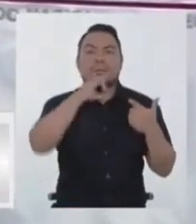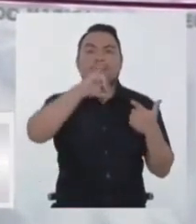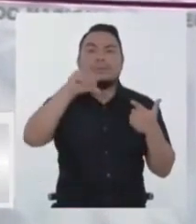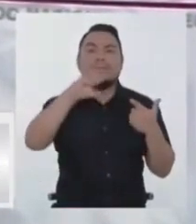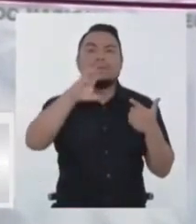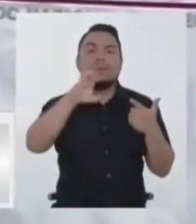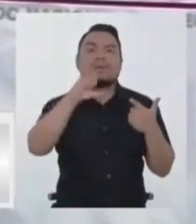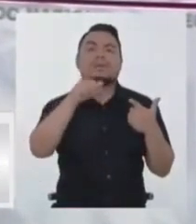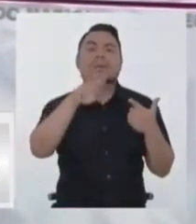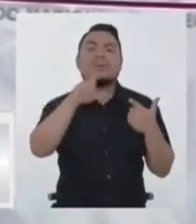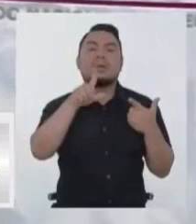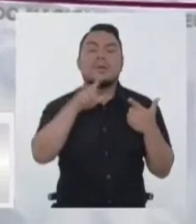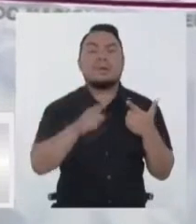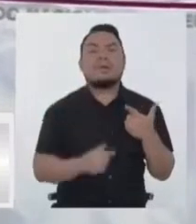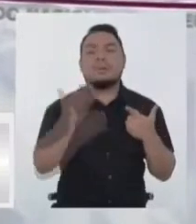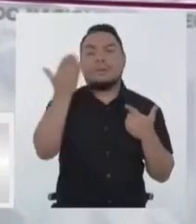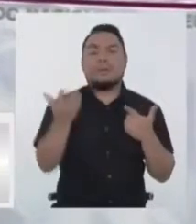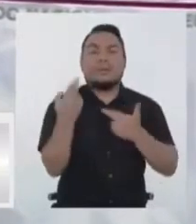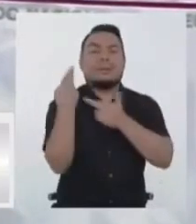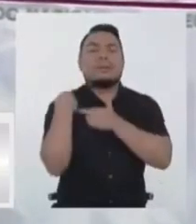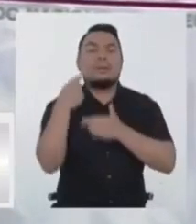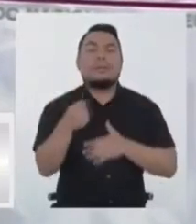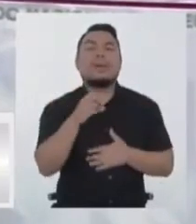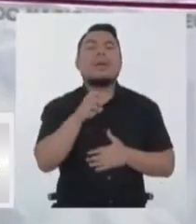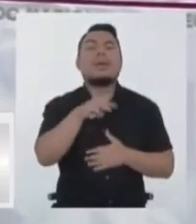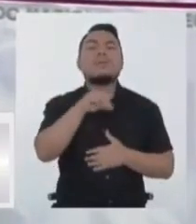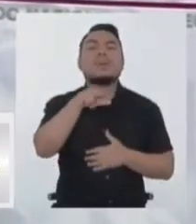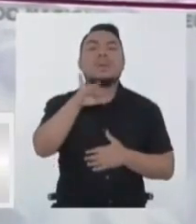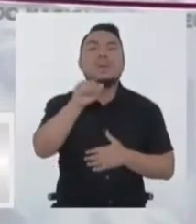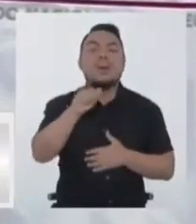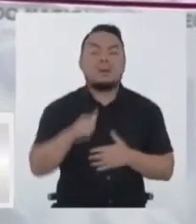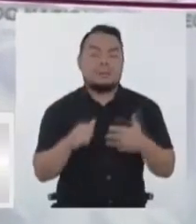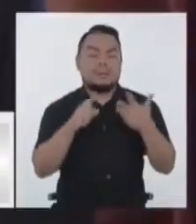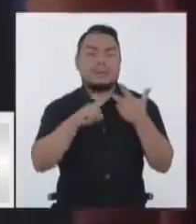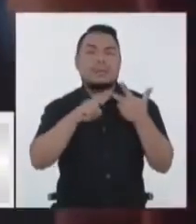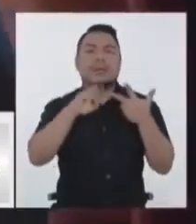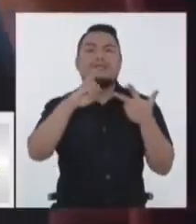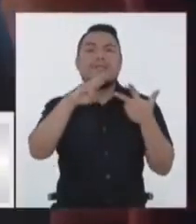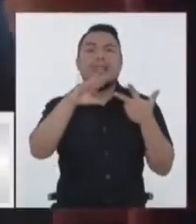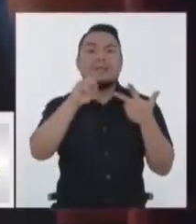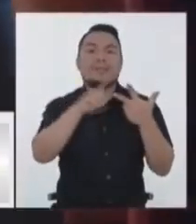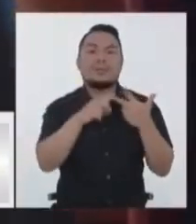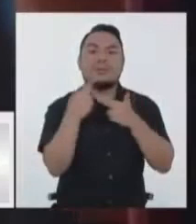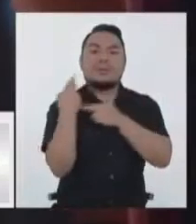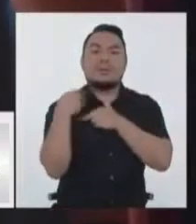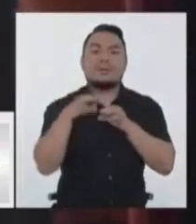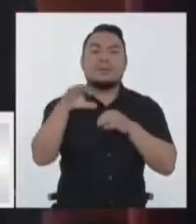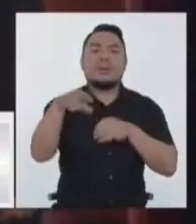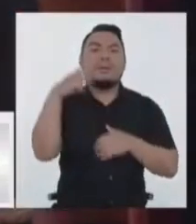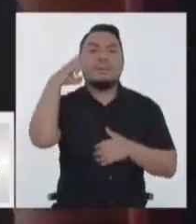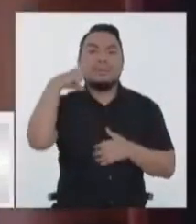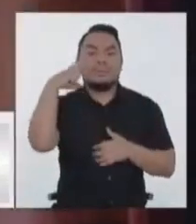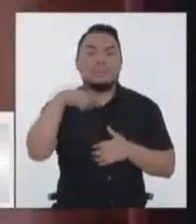Jorge Samuel Coahuila Juárez, representante de Moquegua. Para el señor Flavio Cruz Mamani, representante de